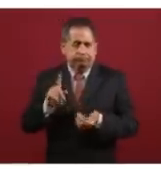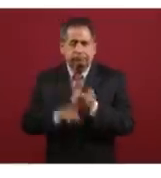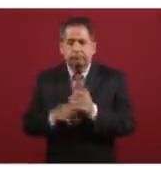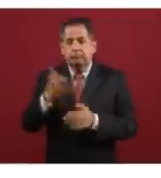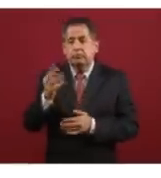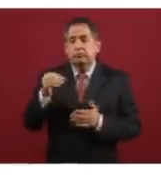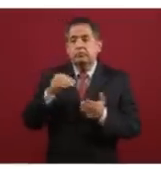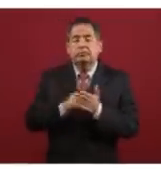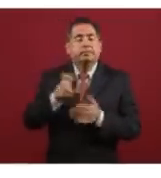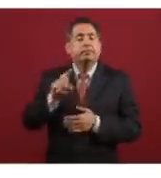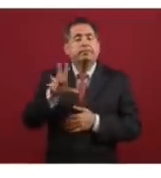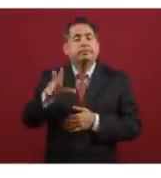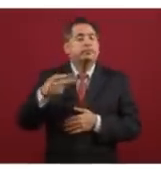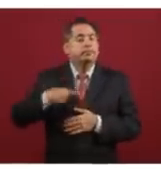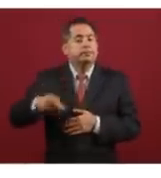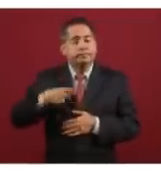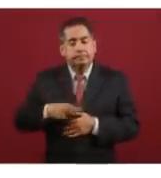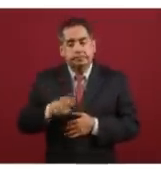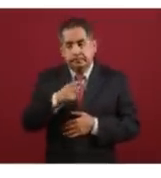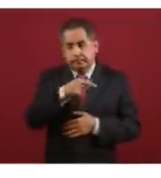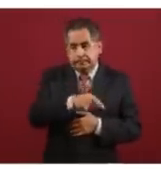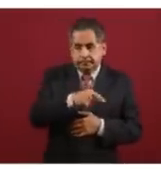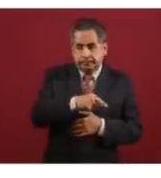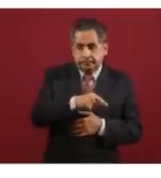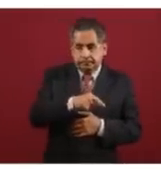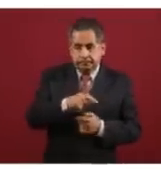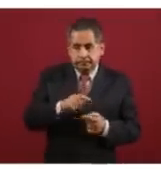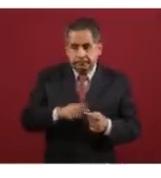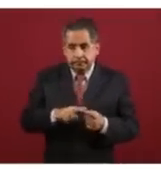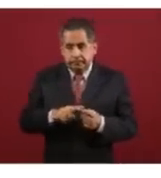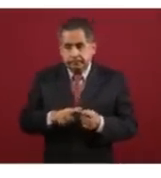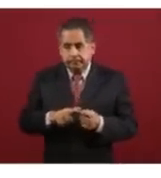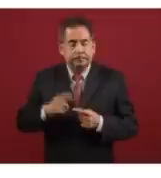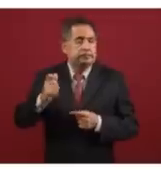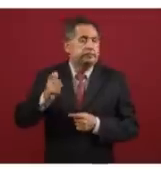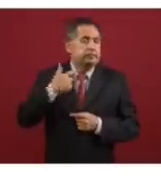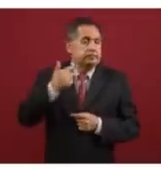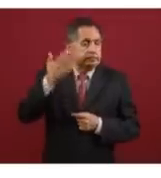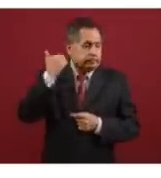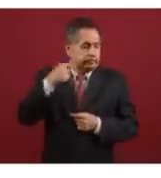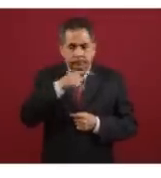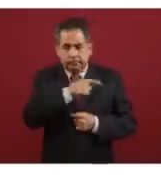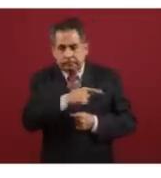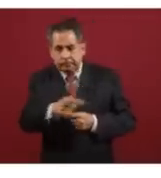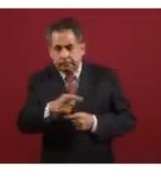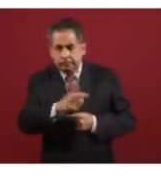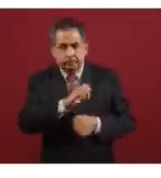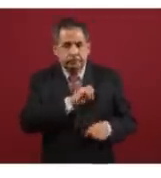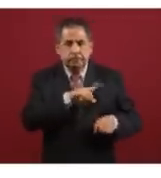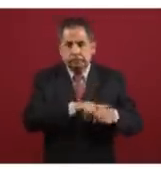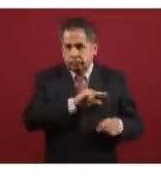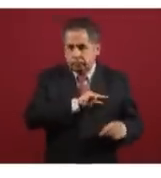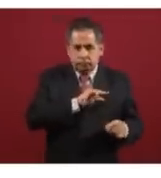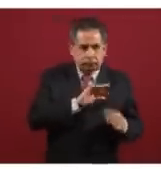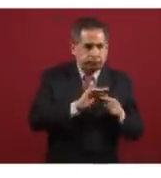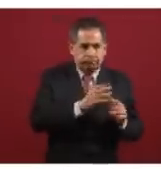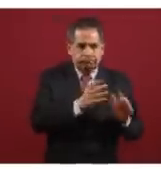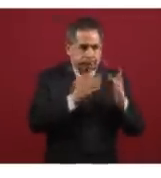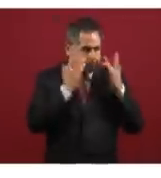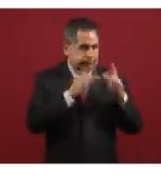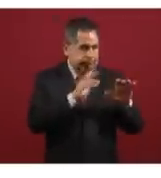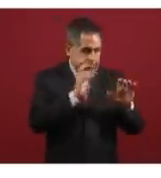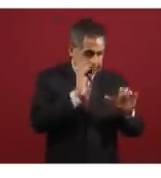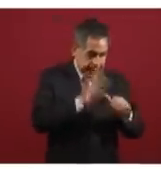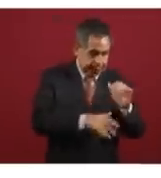9,035 elementos de las divisiones consideradas como especializadas y